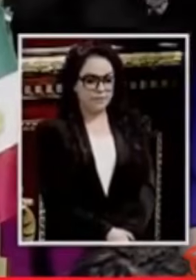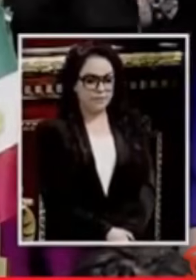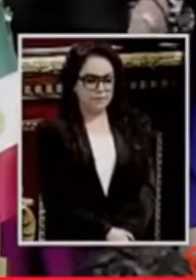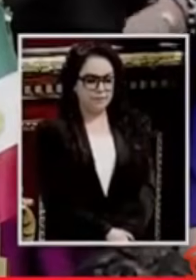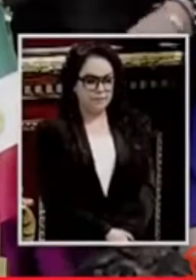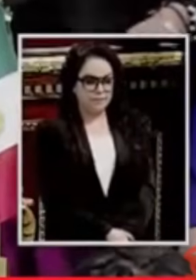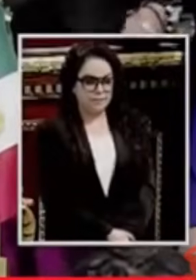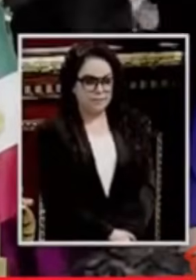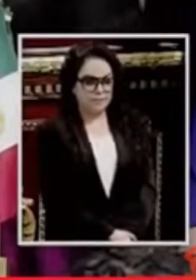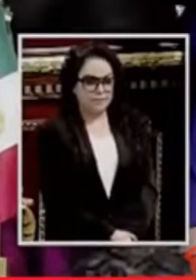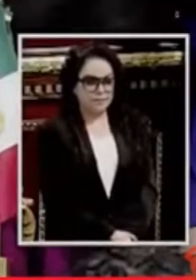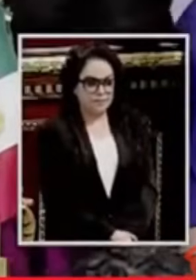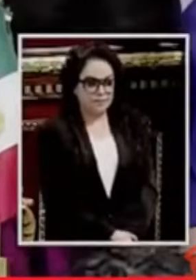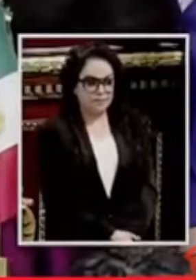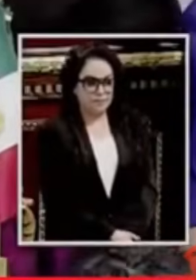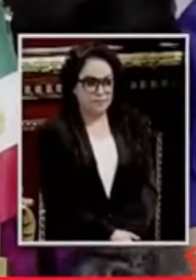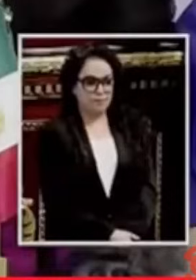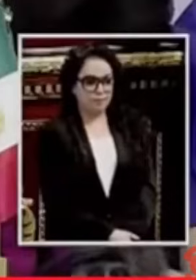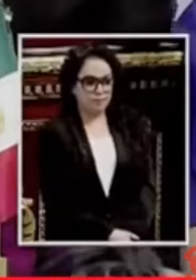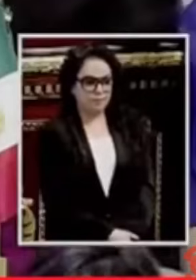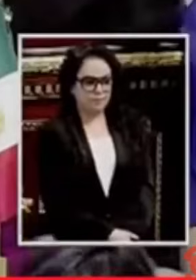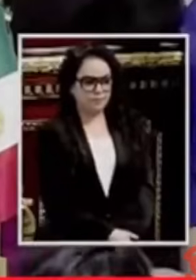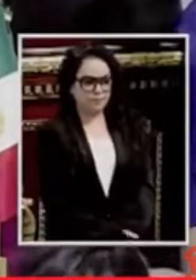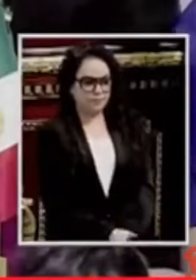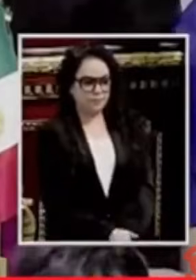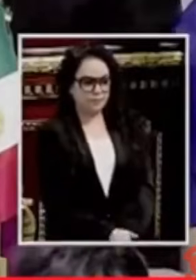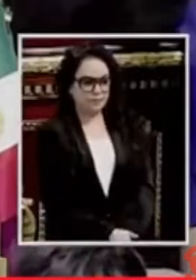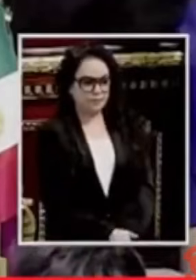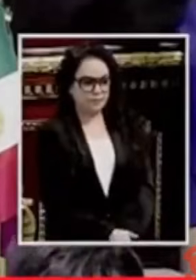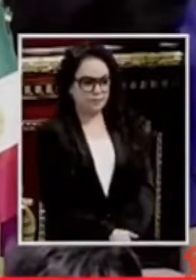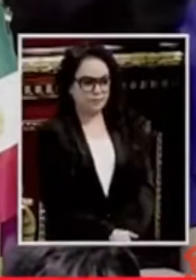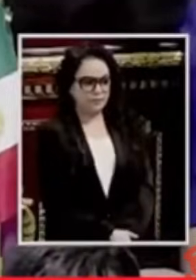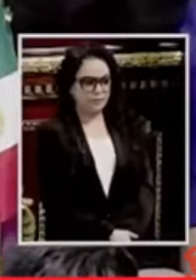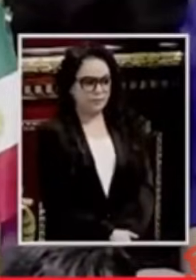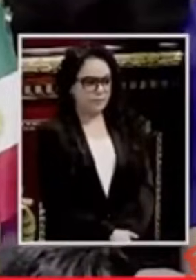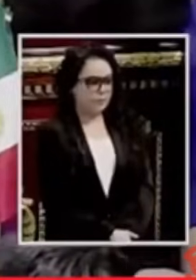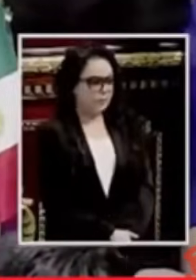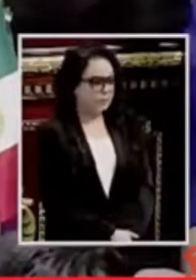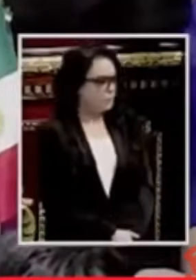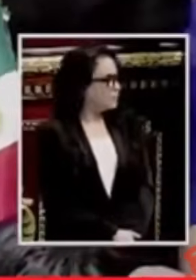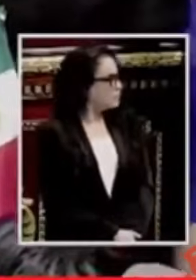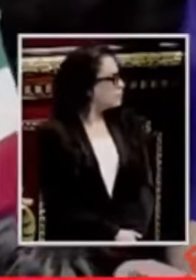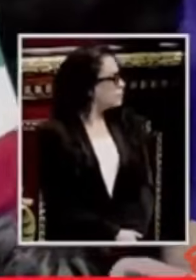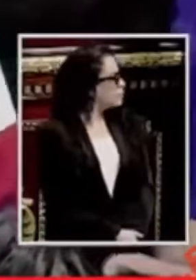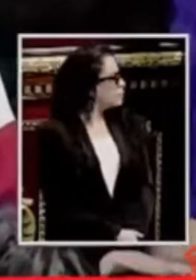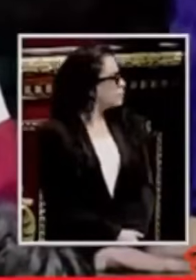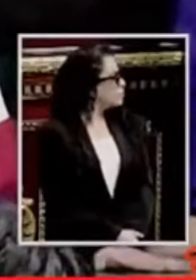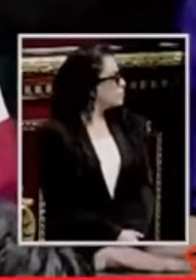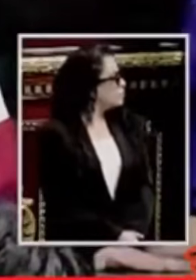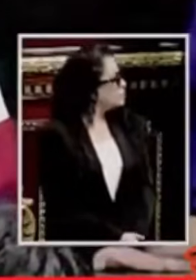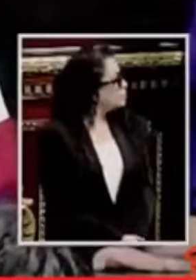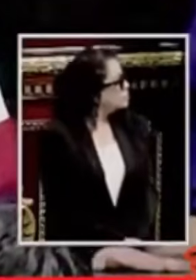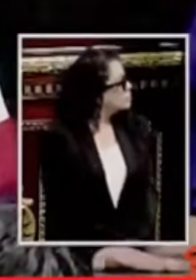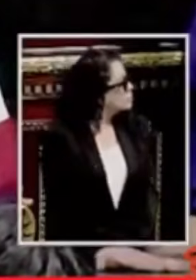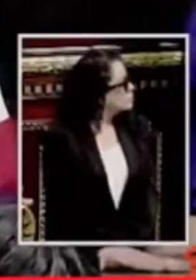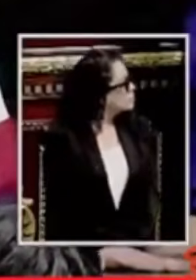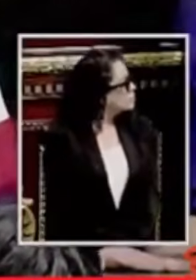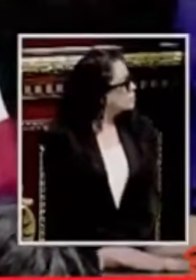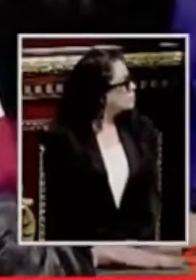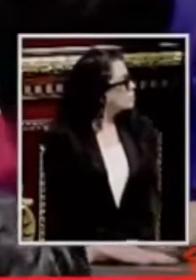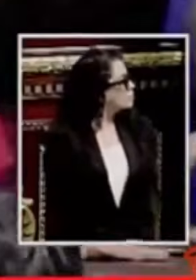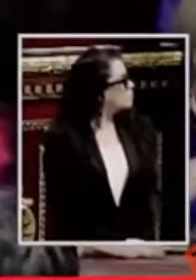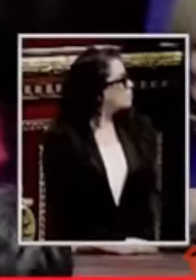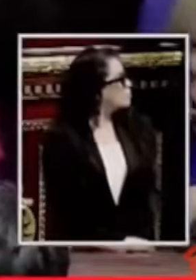no hay, quiero ser muy responsable, yo creo que no hay un responsable en específico, creo